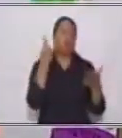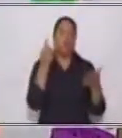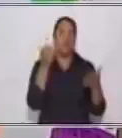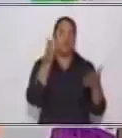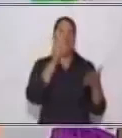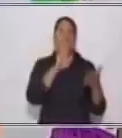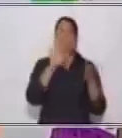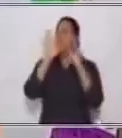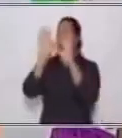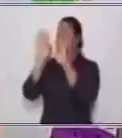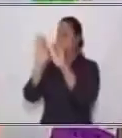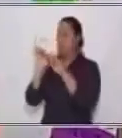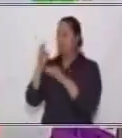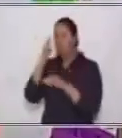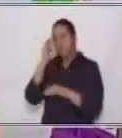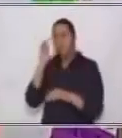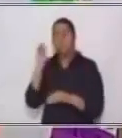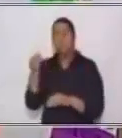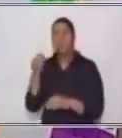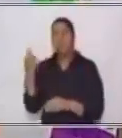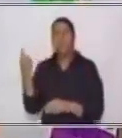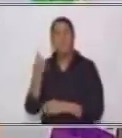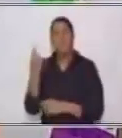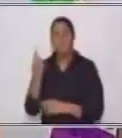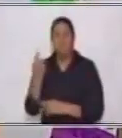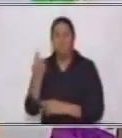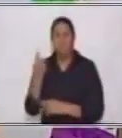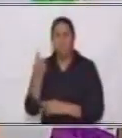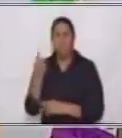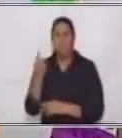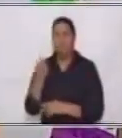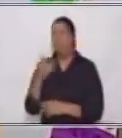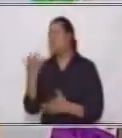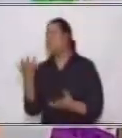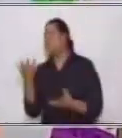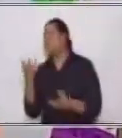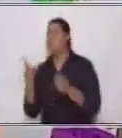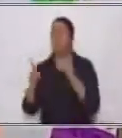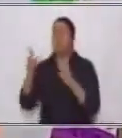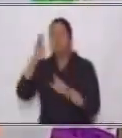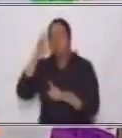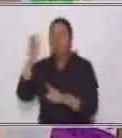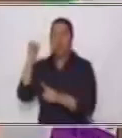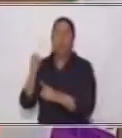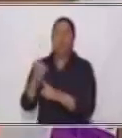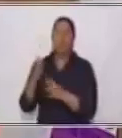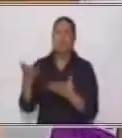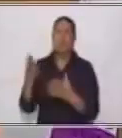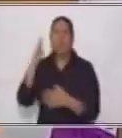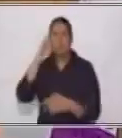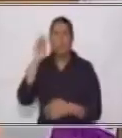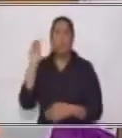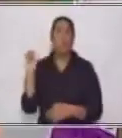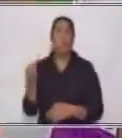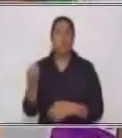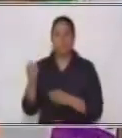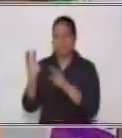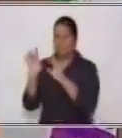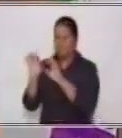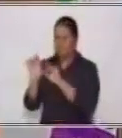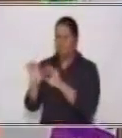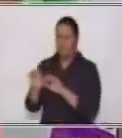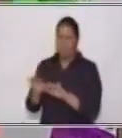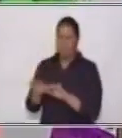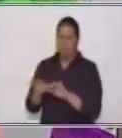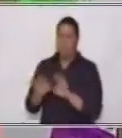información? ¿A qué me conduce? ¿A pensar, a reflexionar, a actuar? ¿Por qué es importante entonces? ¿Y